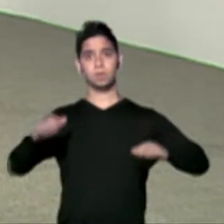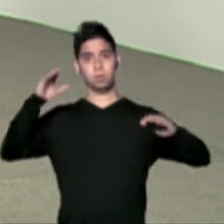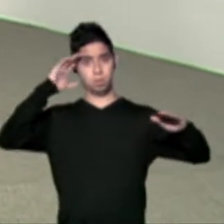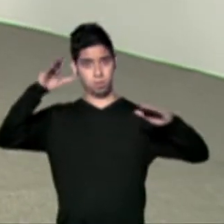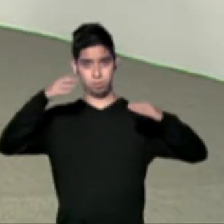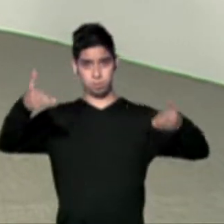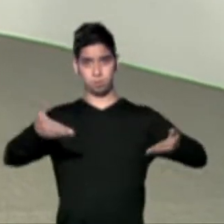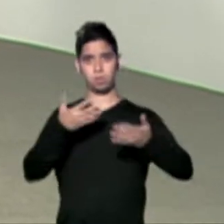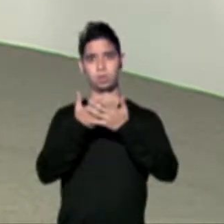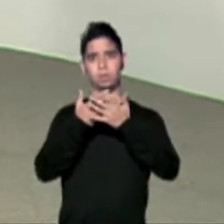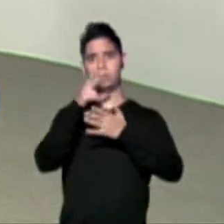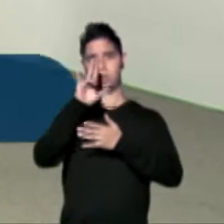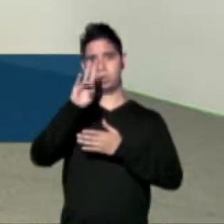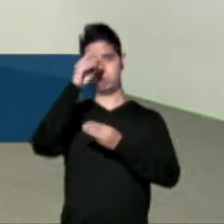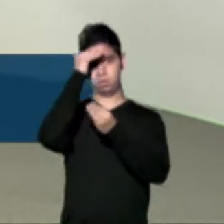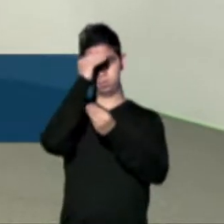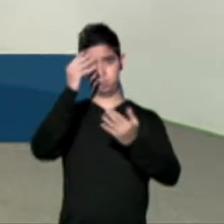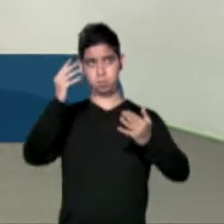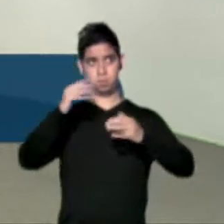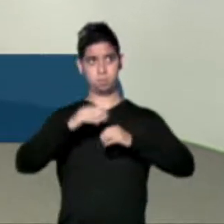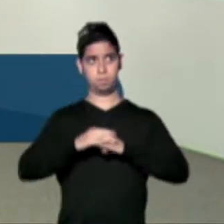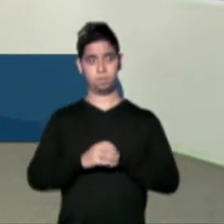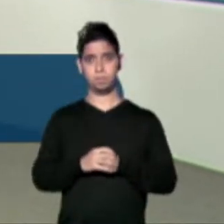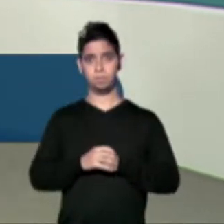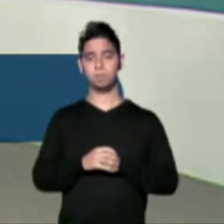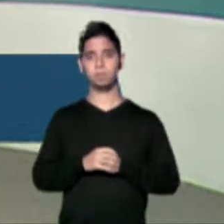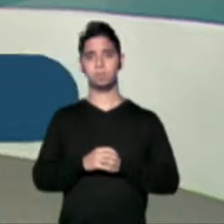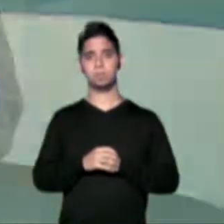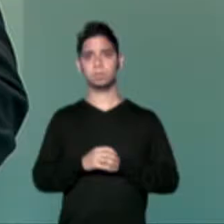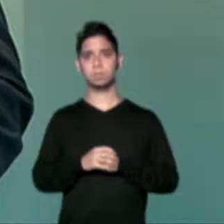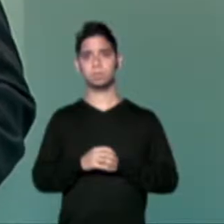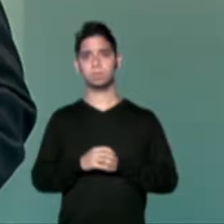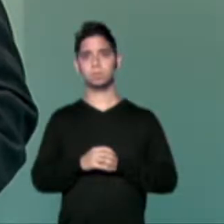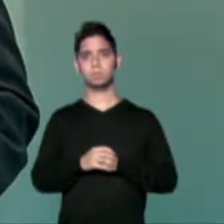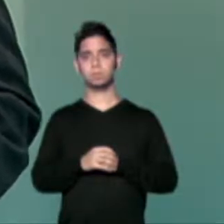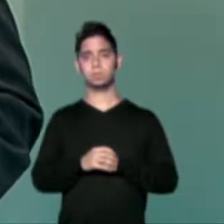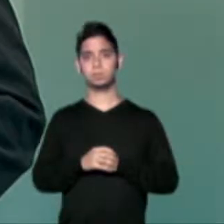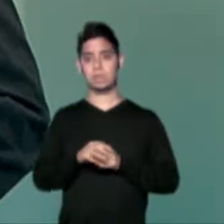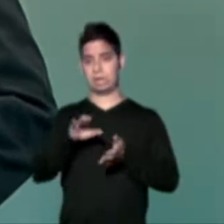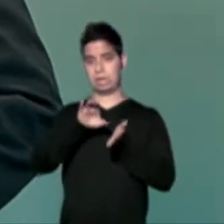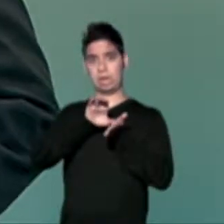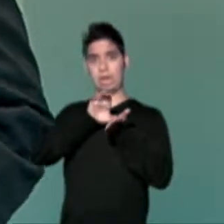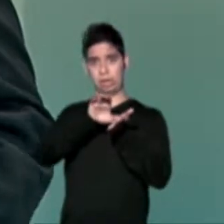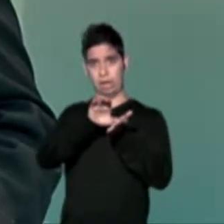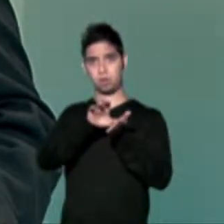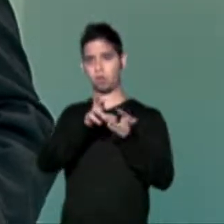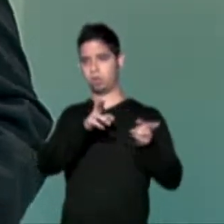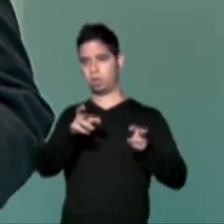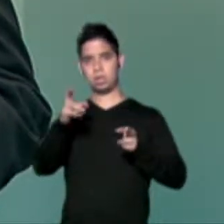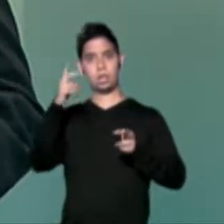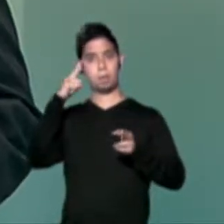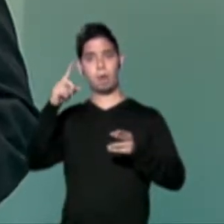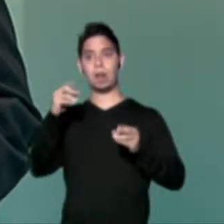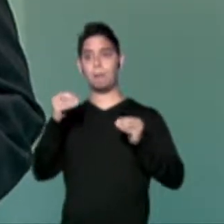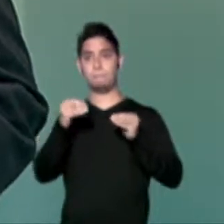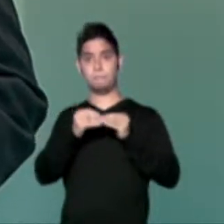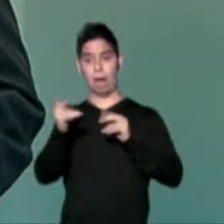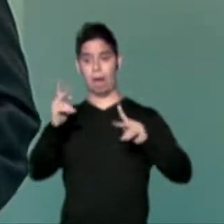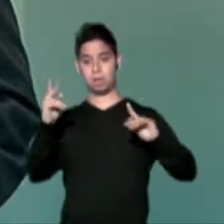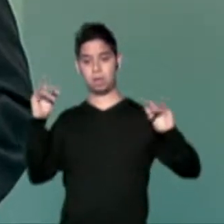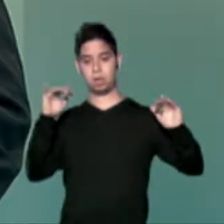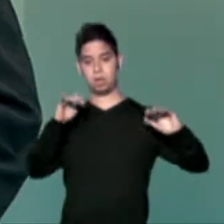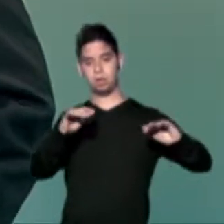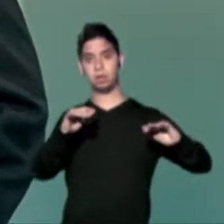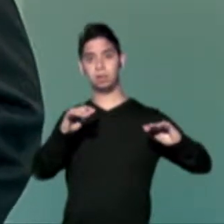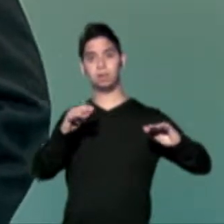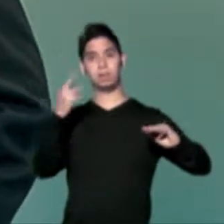Bienvenidos a Noticias 24/7. De inmediato pasamos a las informaciones. Cataño se prepara para recibir a miles de visitantes a partir de hoy con